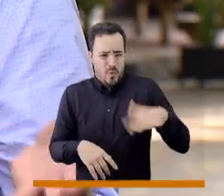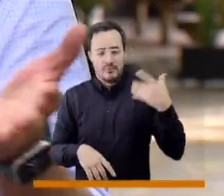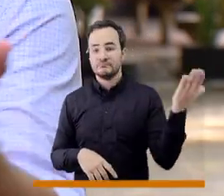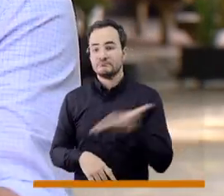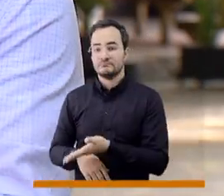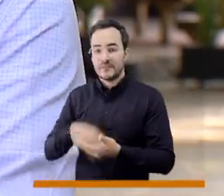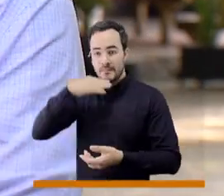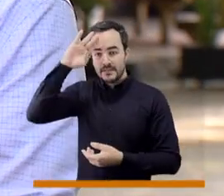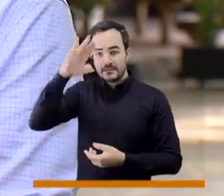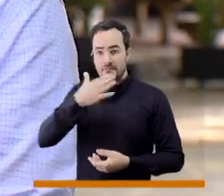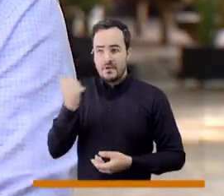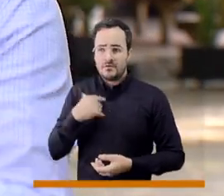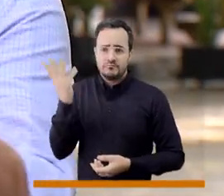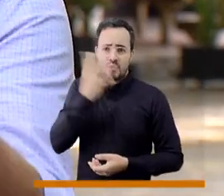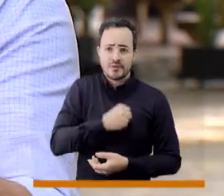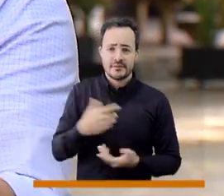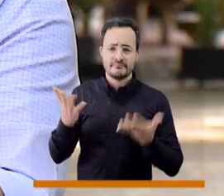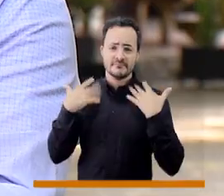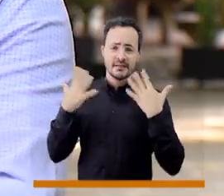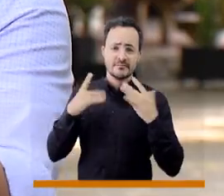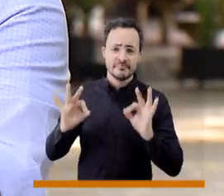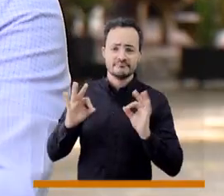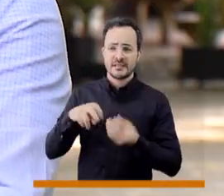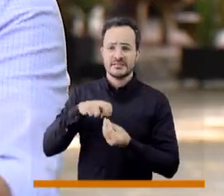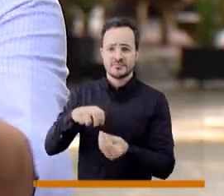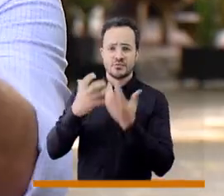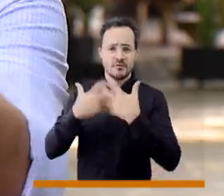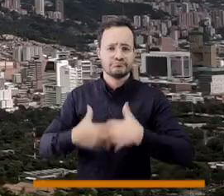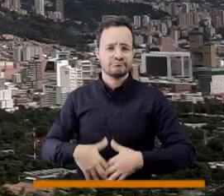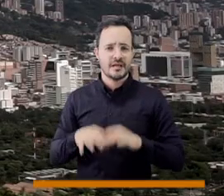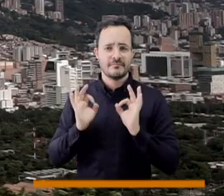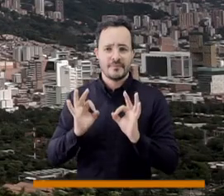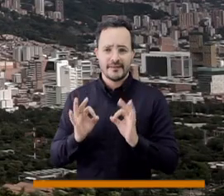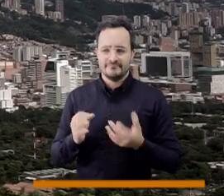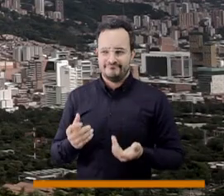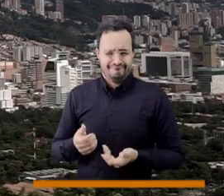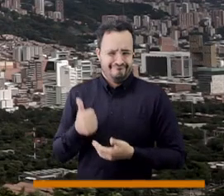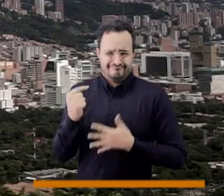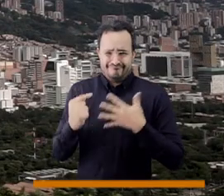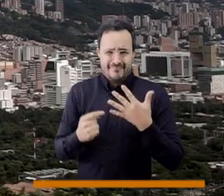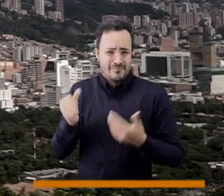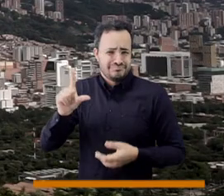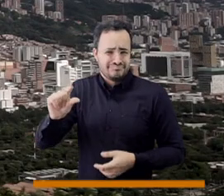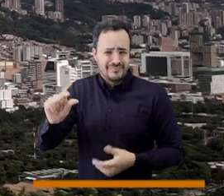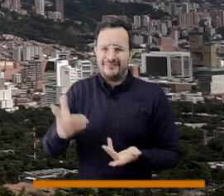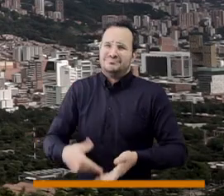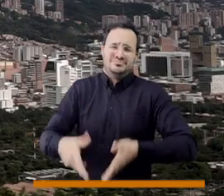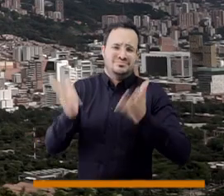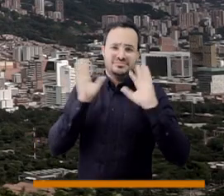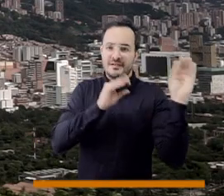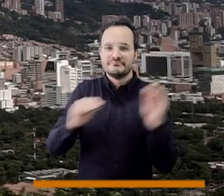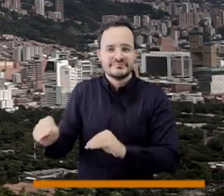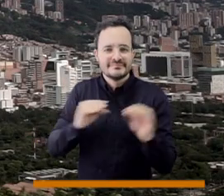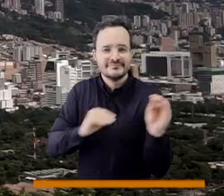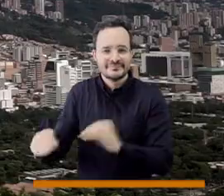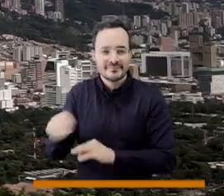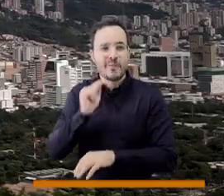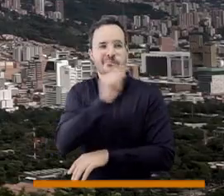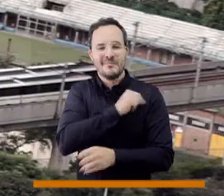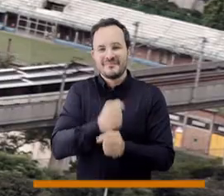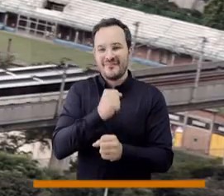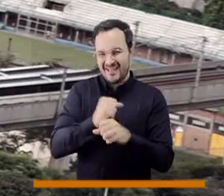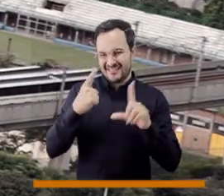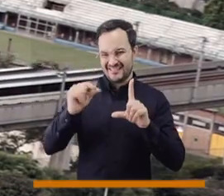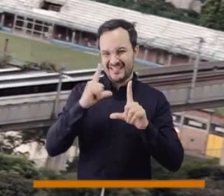del mundo, ¿cómo no me voy a venir por una ciudad como Medellín, que es hermosa, que hay buen clima, que hay buen sistema de transporte, que hay tantas cosas que a la gente le gustan? Entonces, los